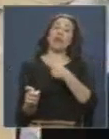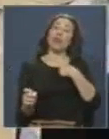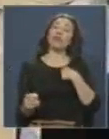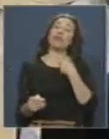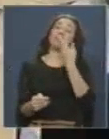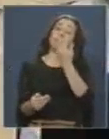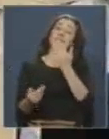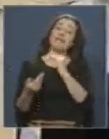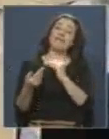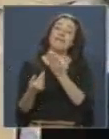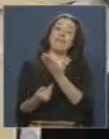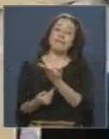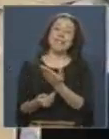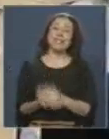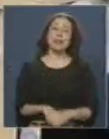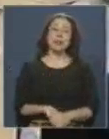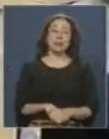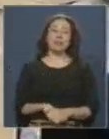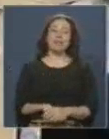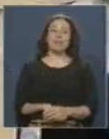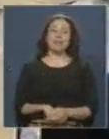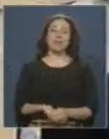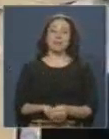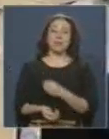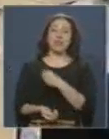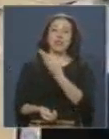más sentidas condolencias a la familia.